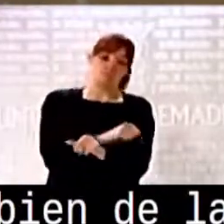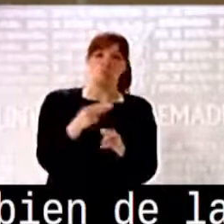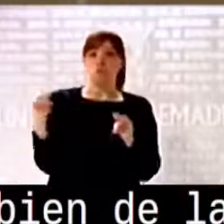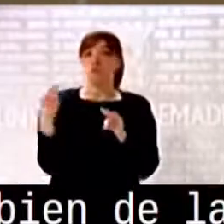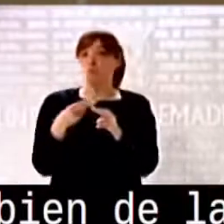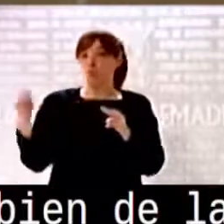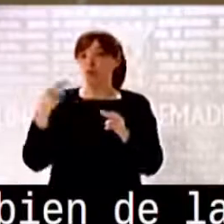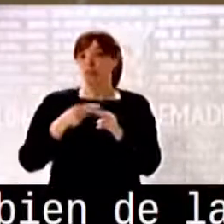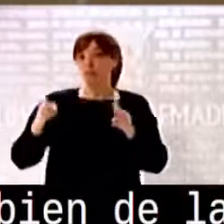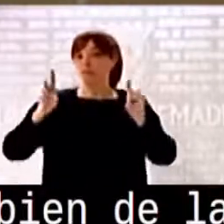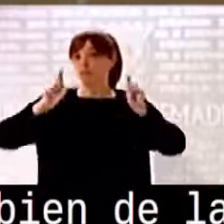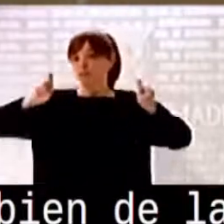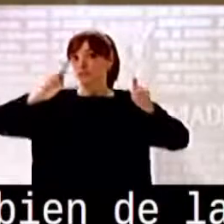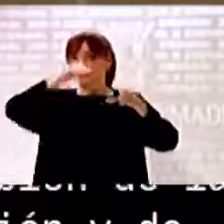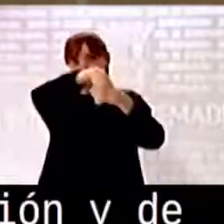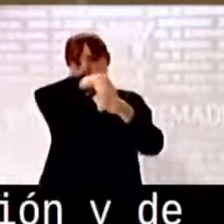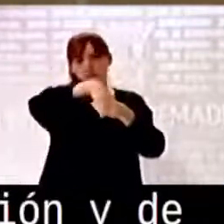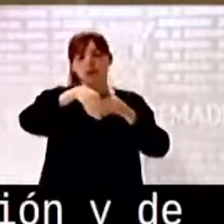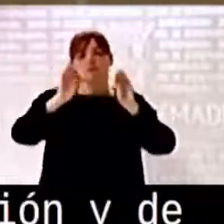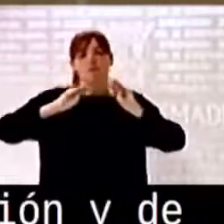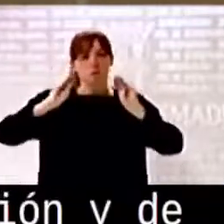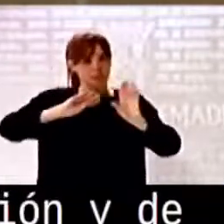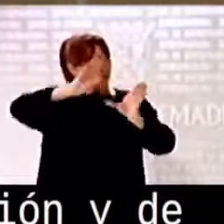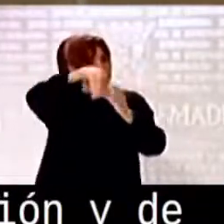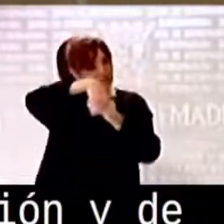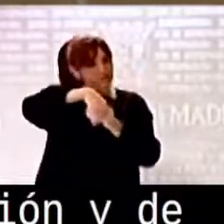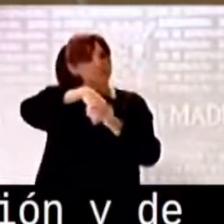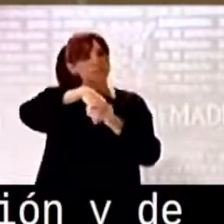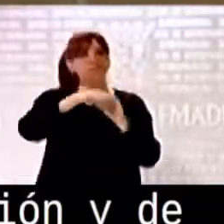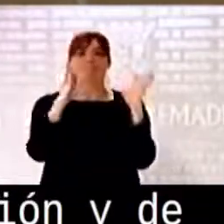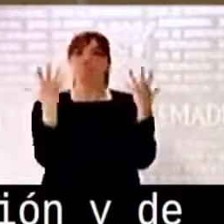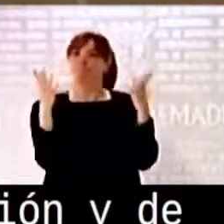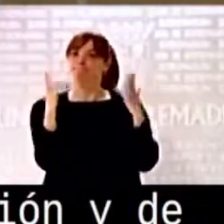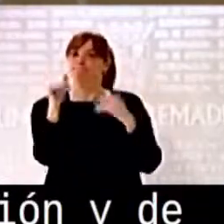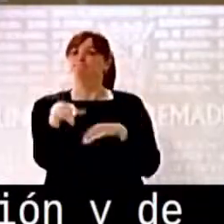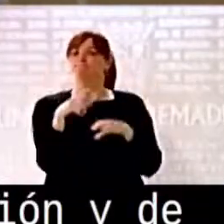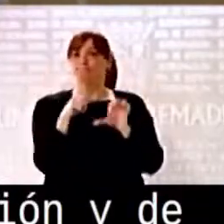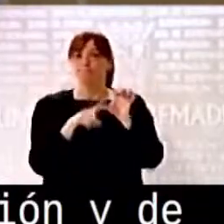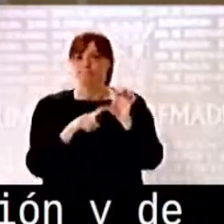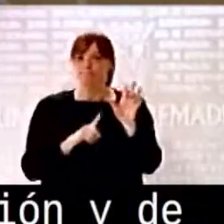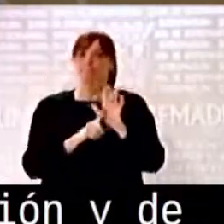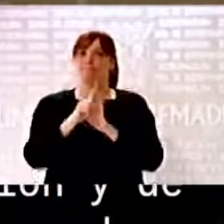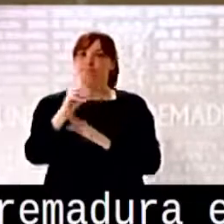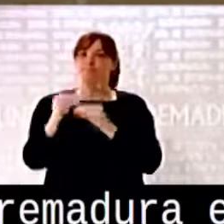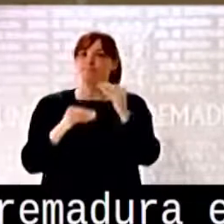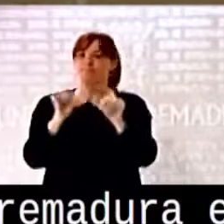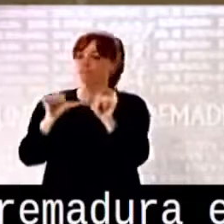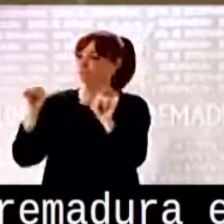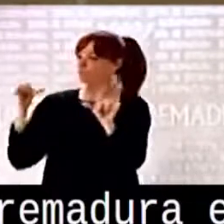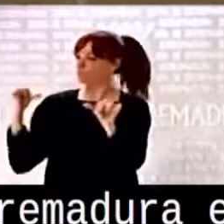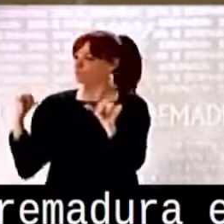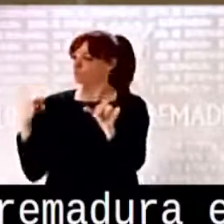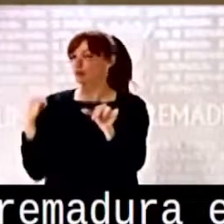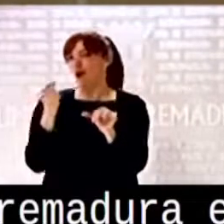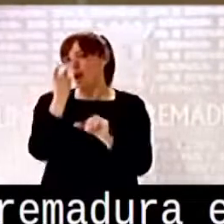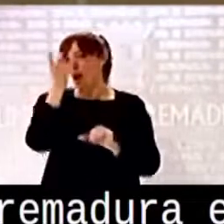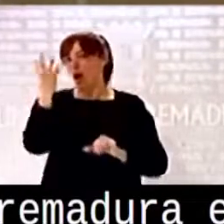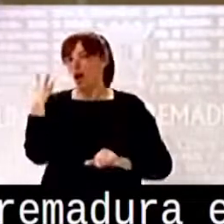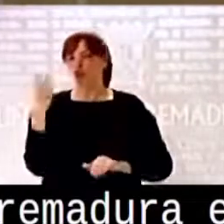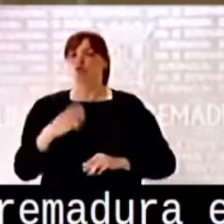en materia de educación y de formación se están llevando en Extremadura en los últimos